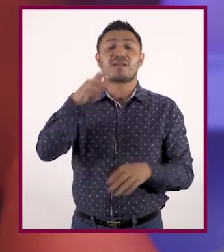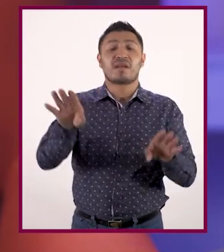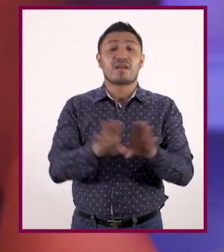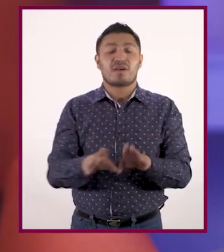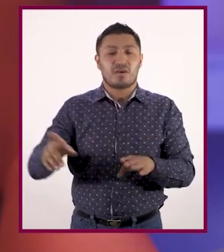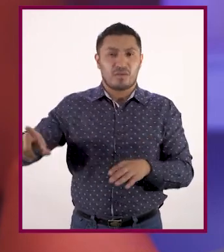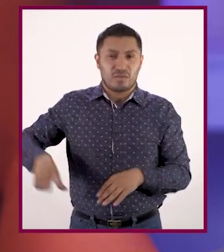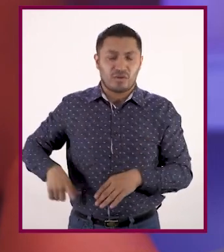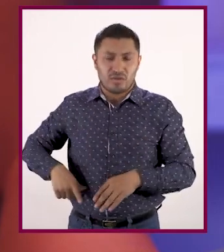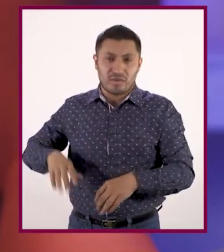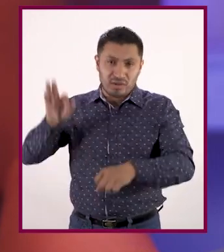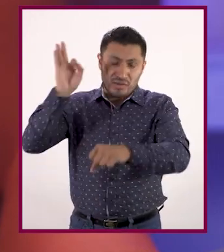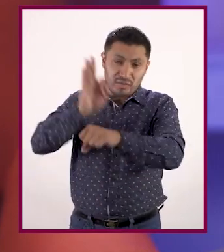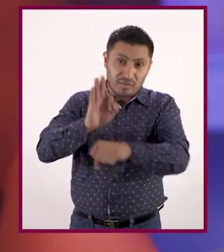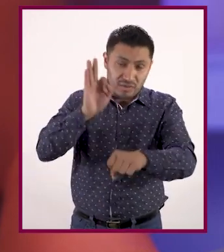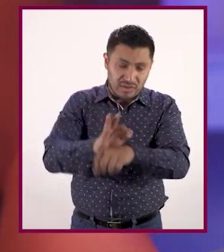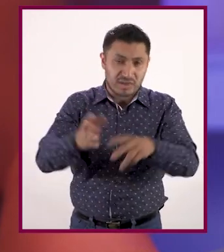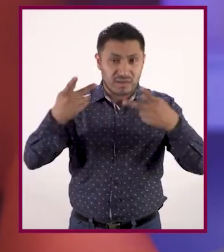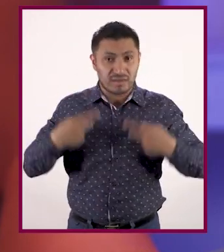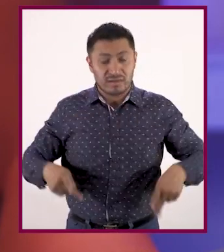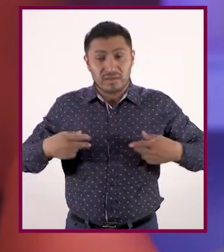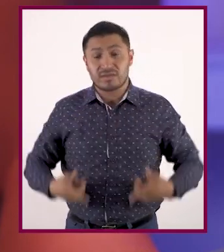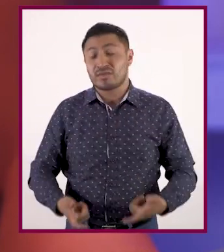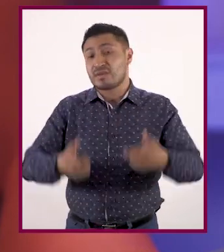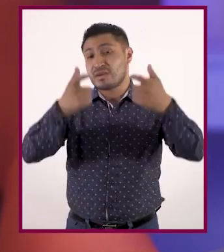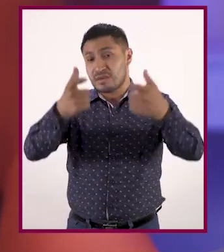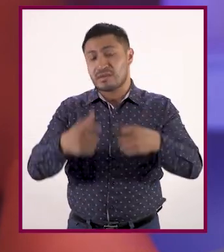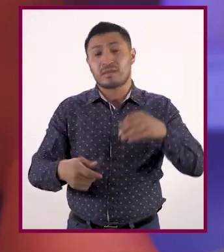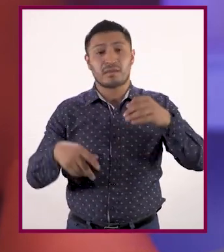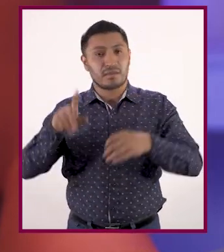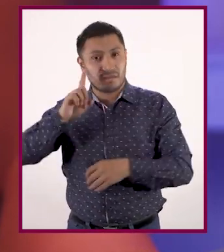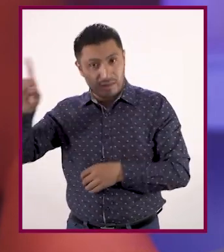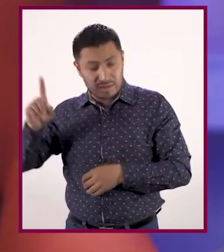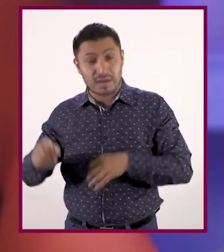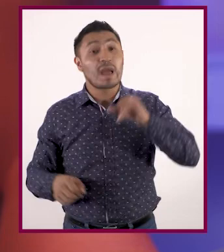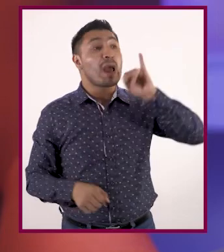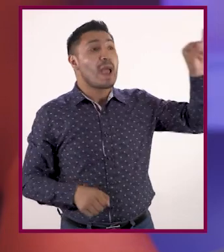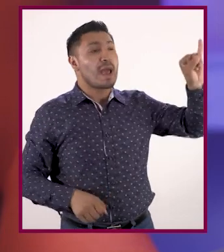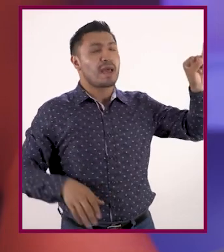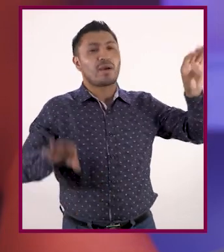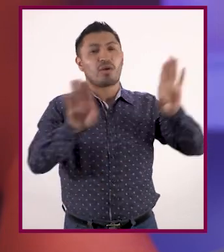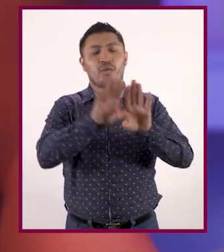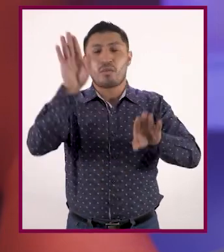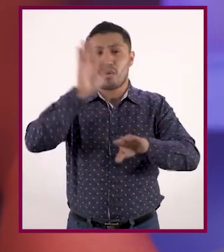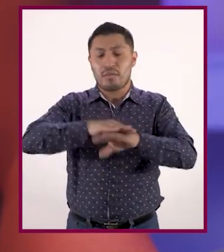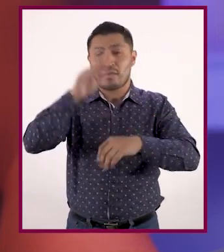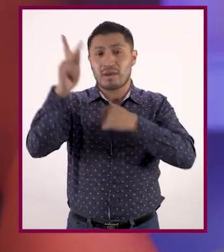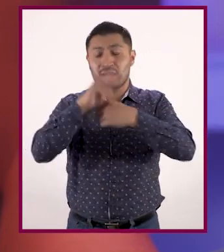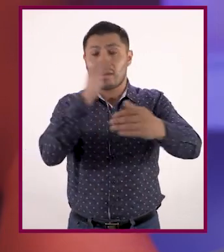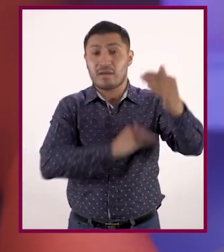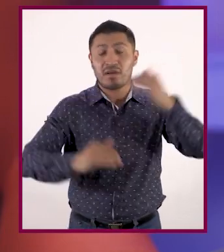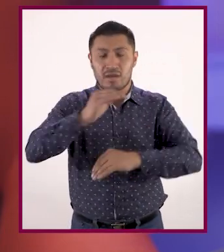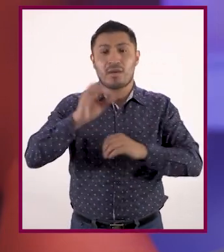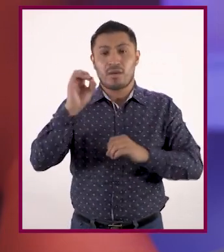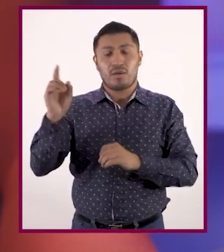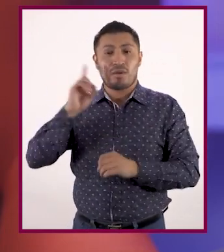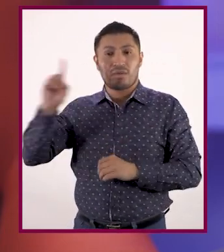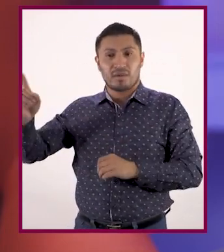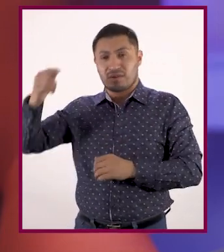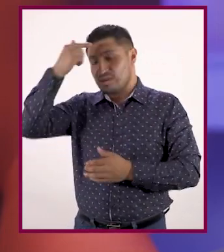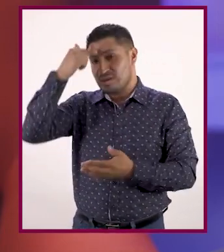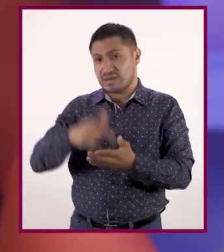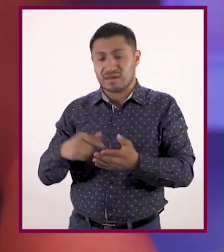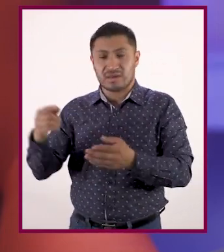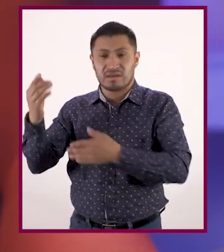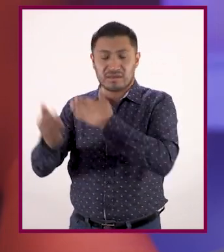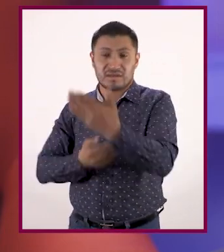del estado en cuestiones económicas mientras que la izquierda busca que tenga mayor presencia o que la derecha crean la privatización de algunos